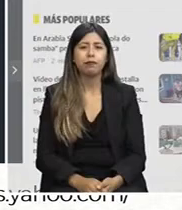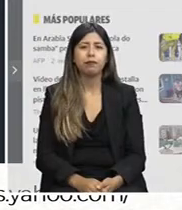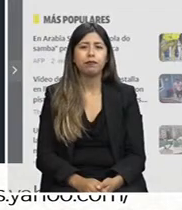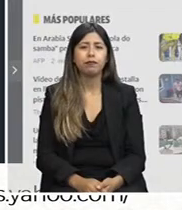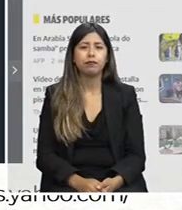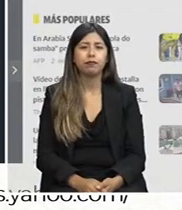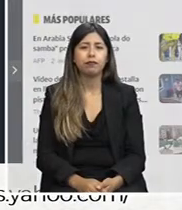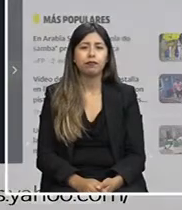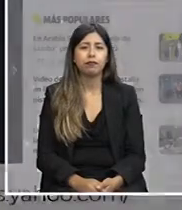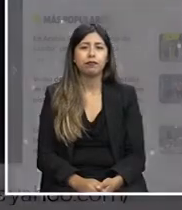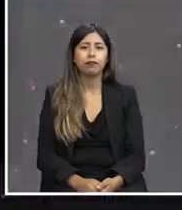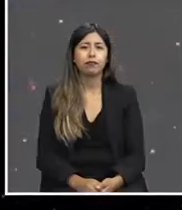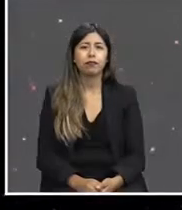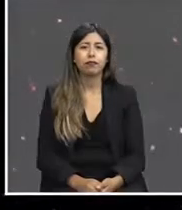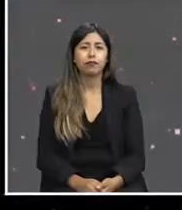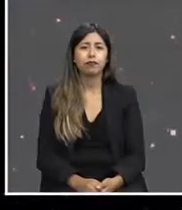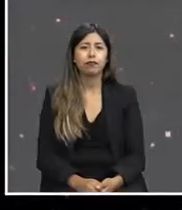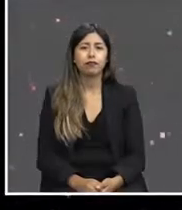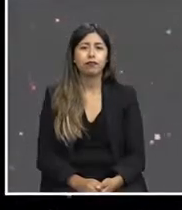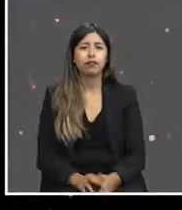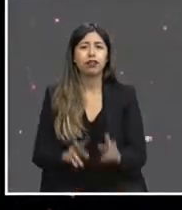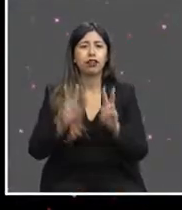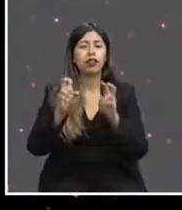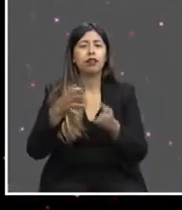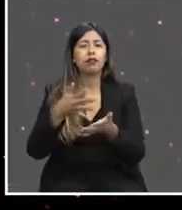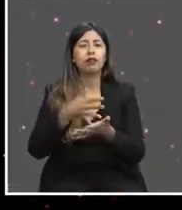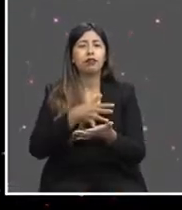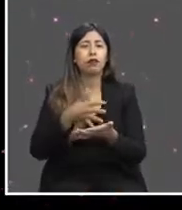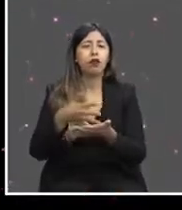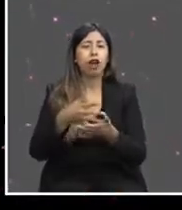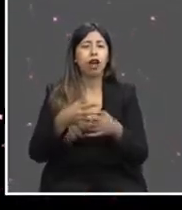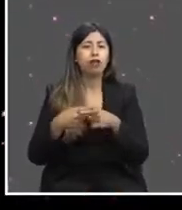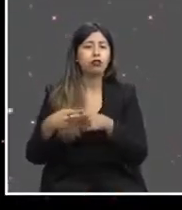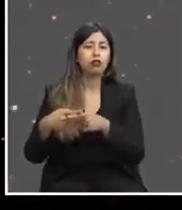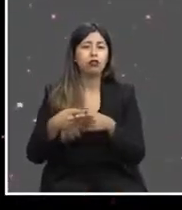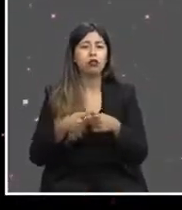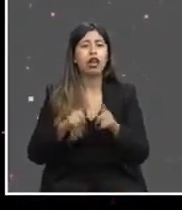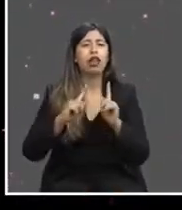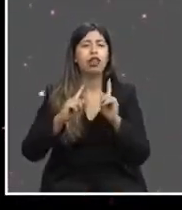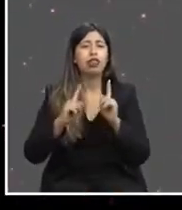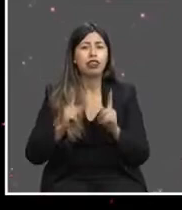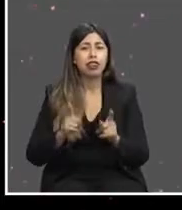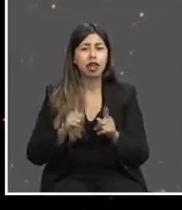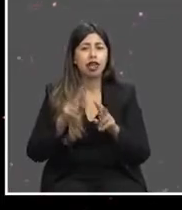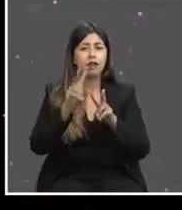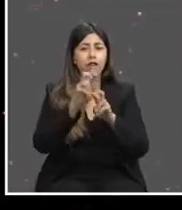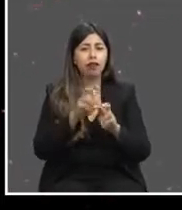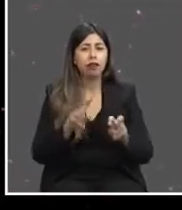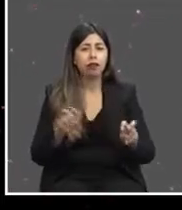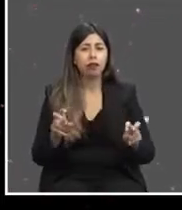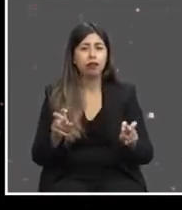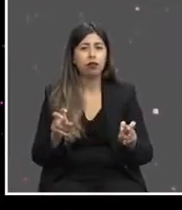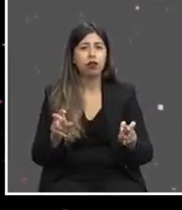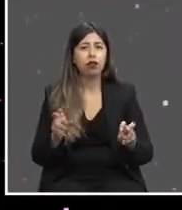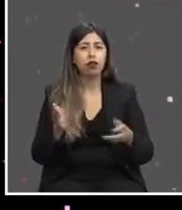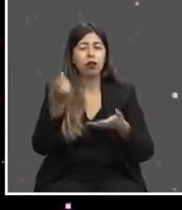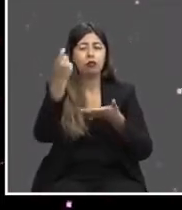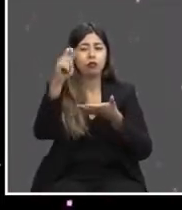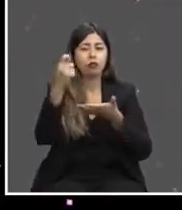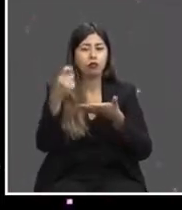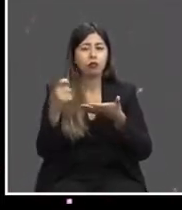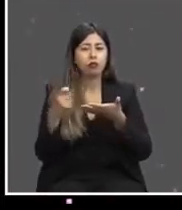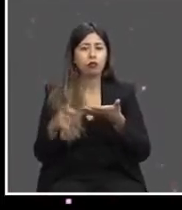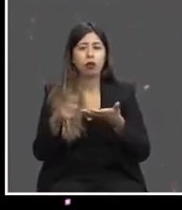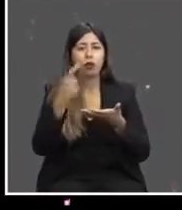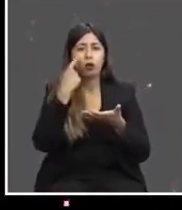Ahora, como les indicaba, en el caso de la vulnerabilidad social, es necesario evaluar cuánto conocemos de este. Y